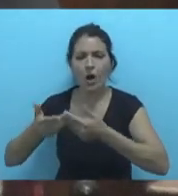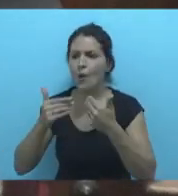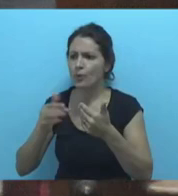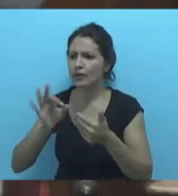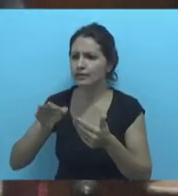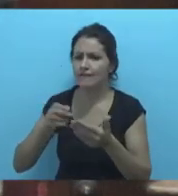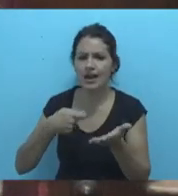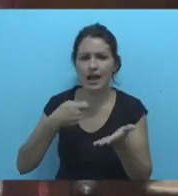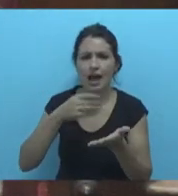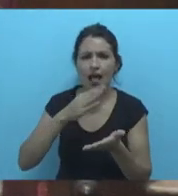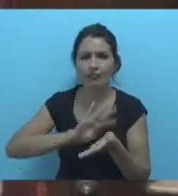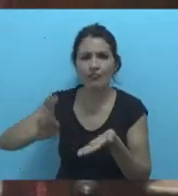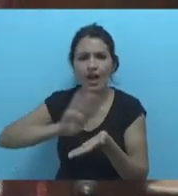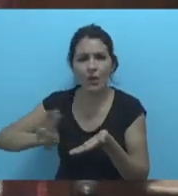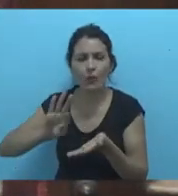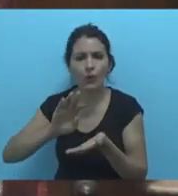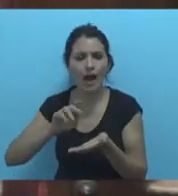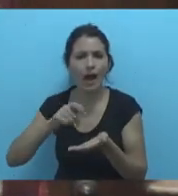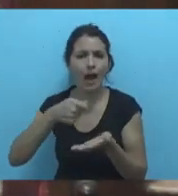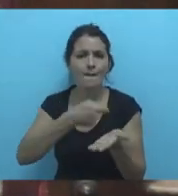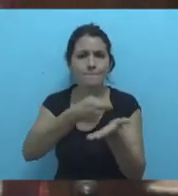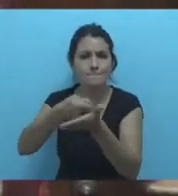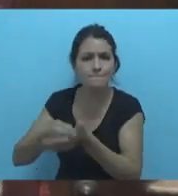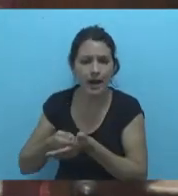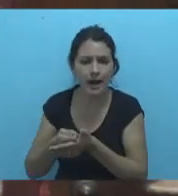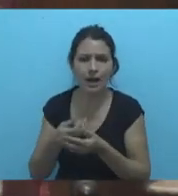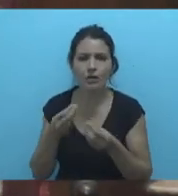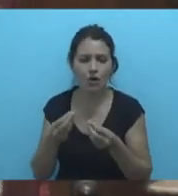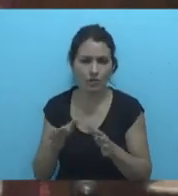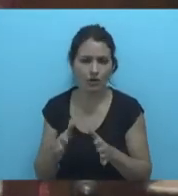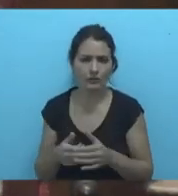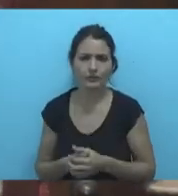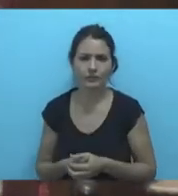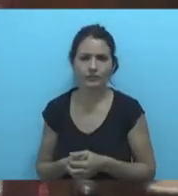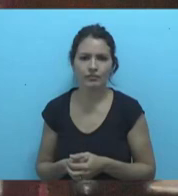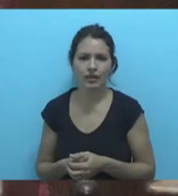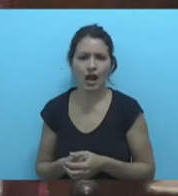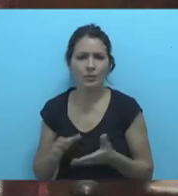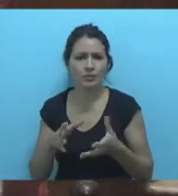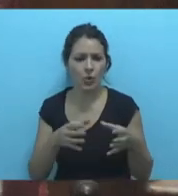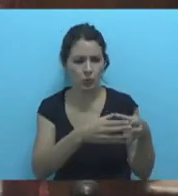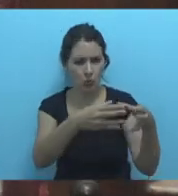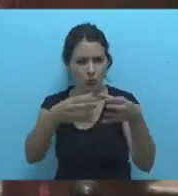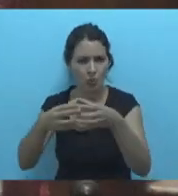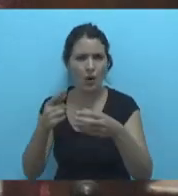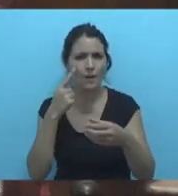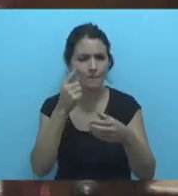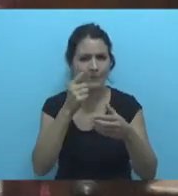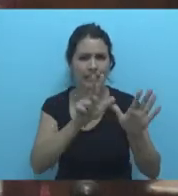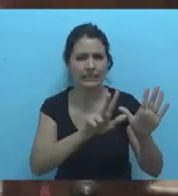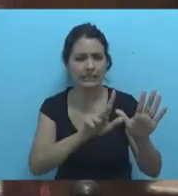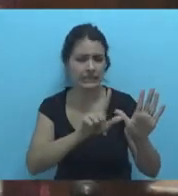acreedores. Porque acá lo que estamos hablando hay de más de 1.700 y pico de acreedores a los cuales el grupo le debe esos 1.400 millones de